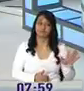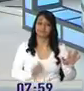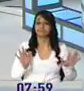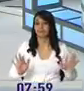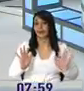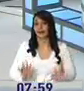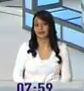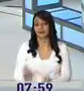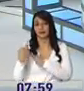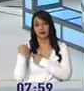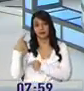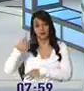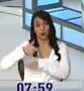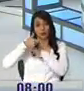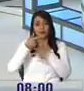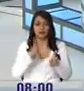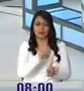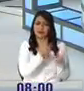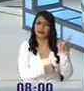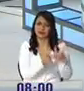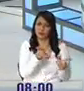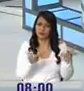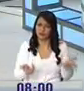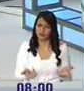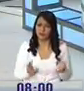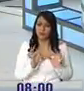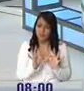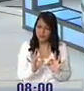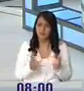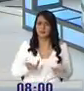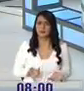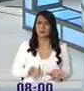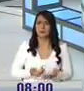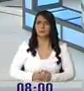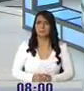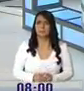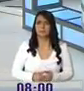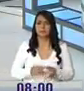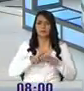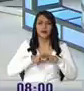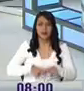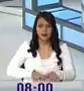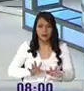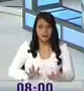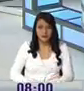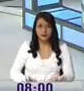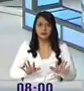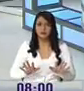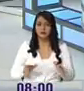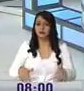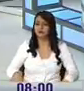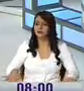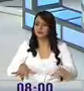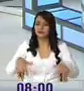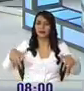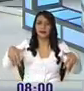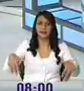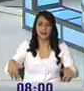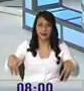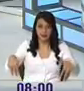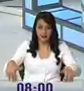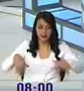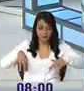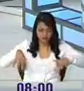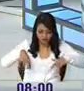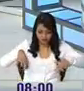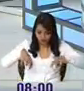responsabilidad también ciudadano Usted tiene que prepararse también amigo televidente revisar por supuesto también sus las alcantarillas sueros para